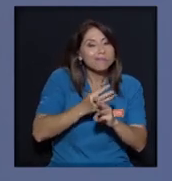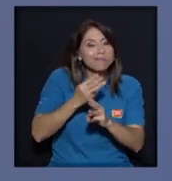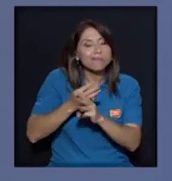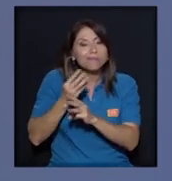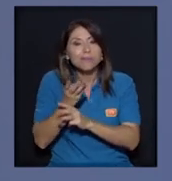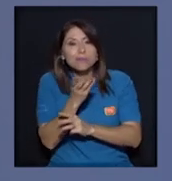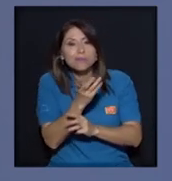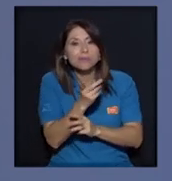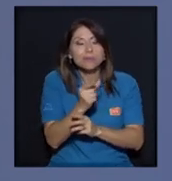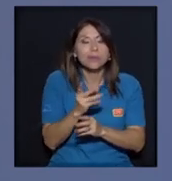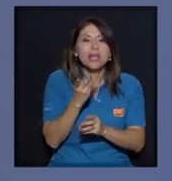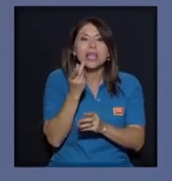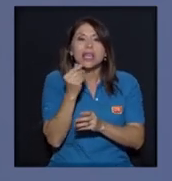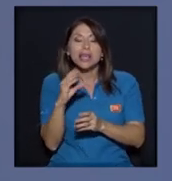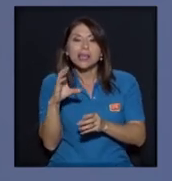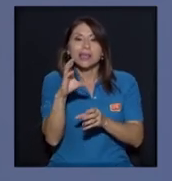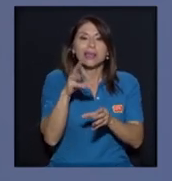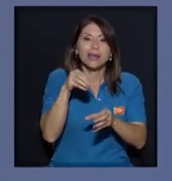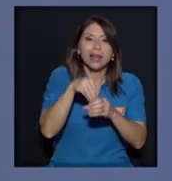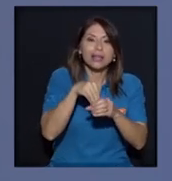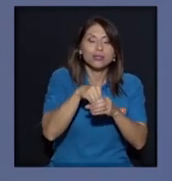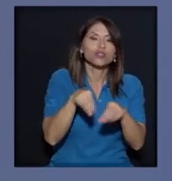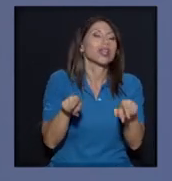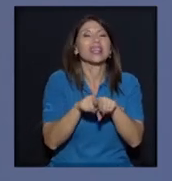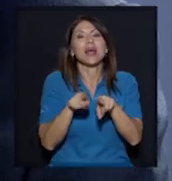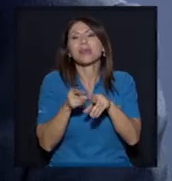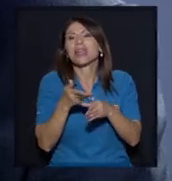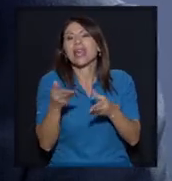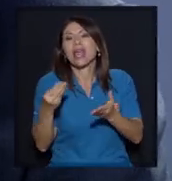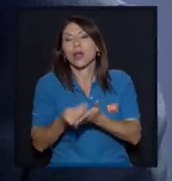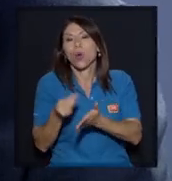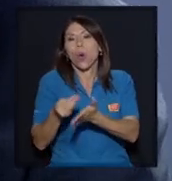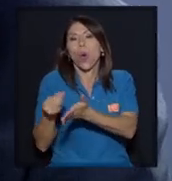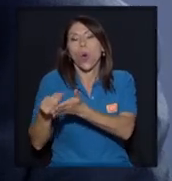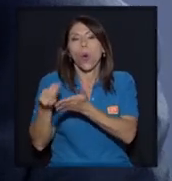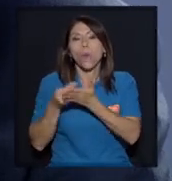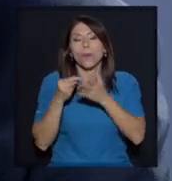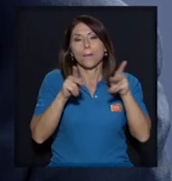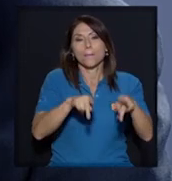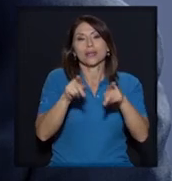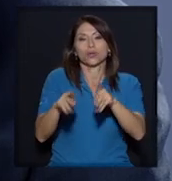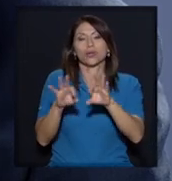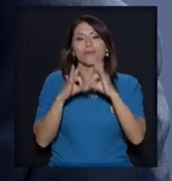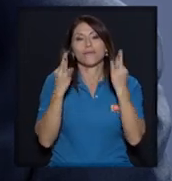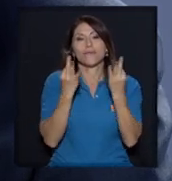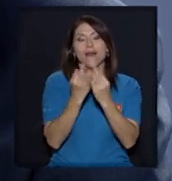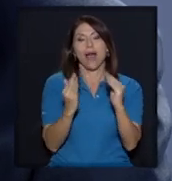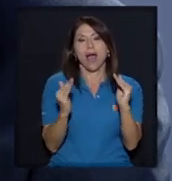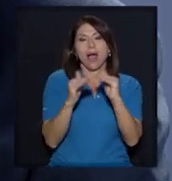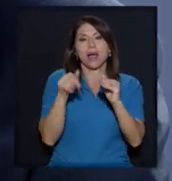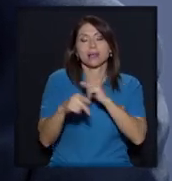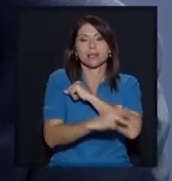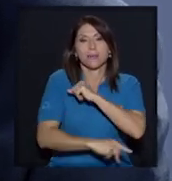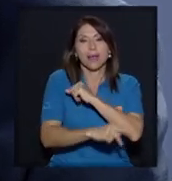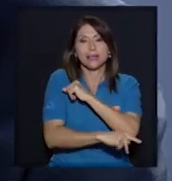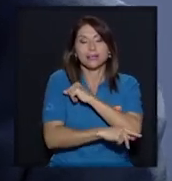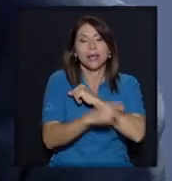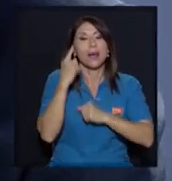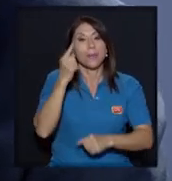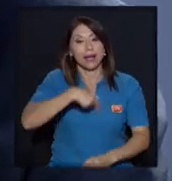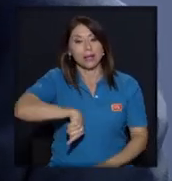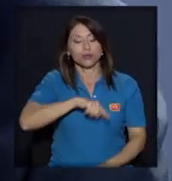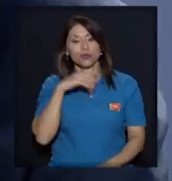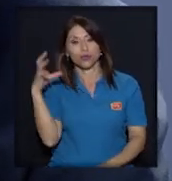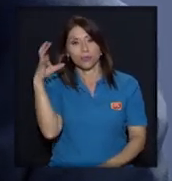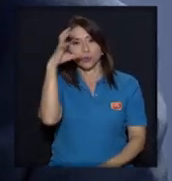tienen los hogares de este país. Entonces, para que estemos reflejando adecuadamente cuál es esa situación de los hogares,